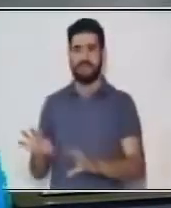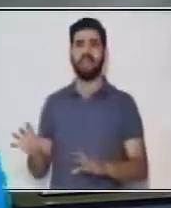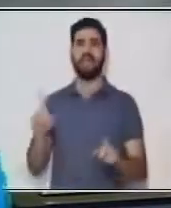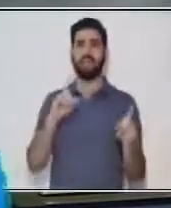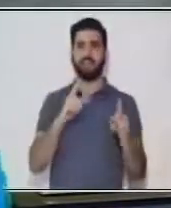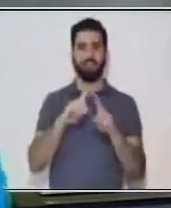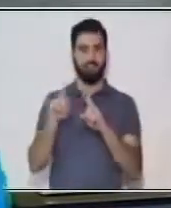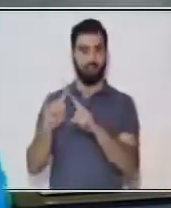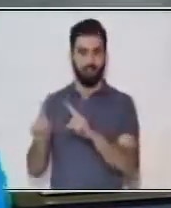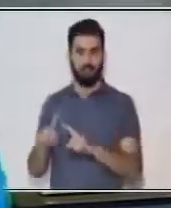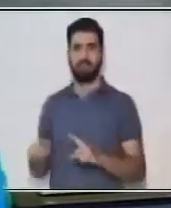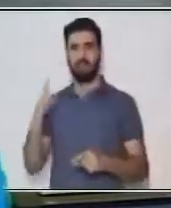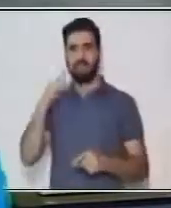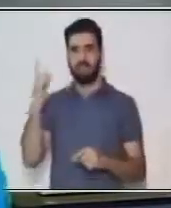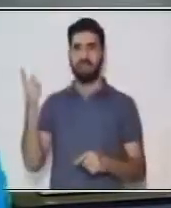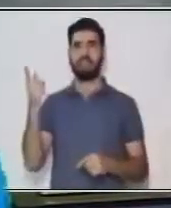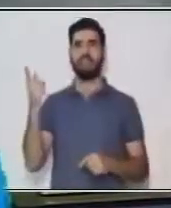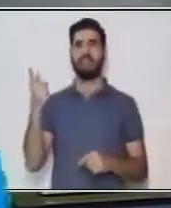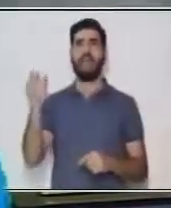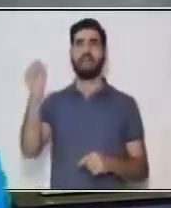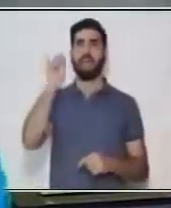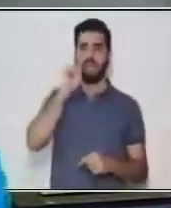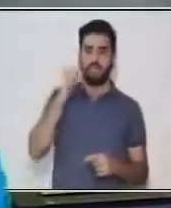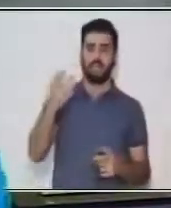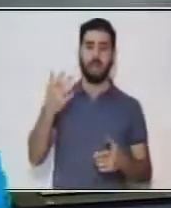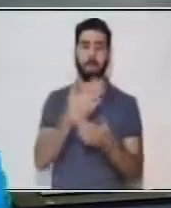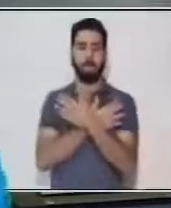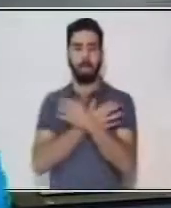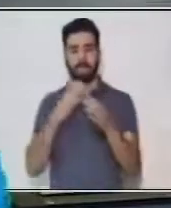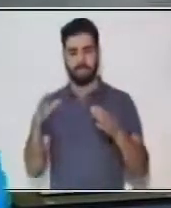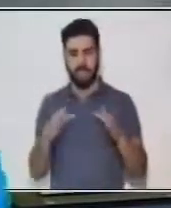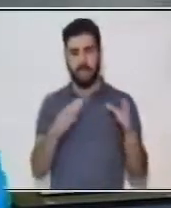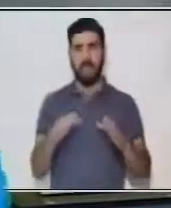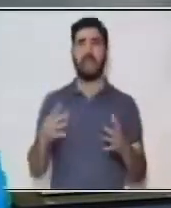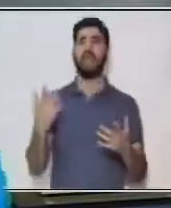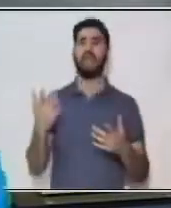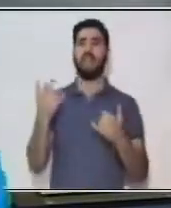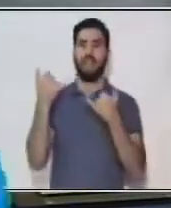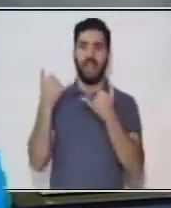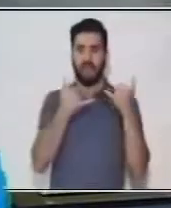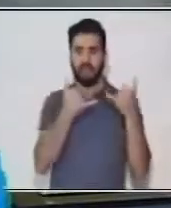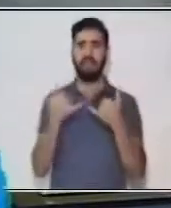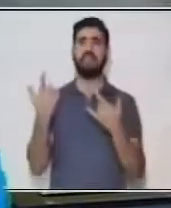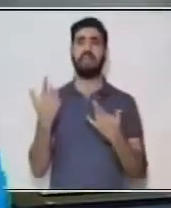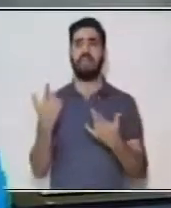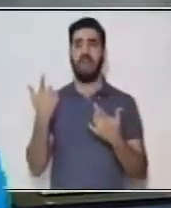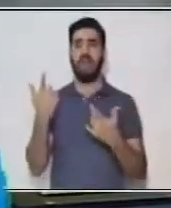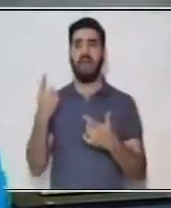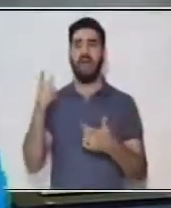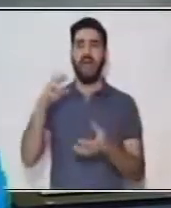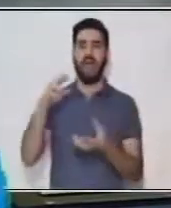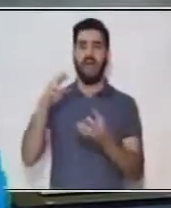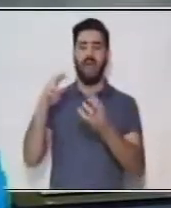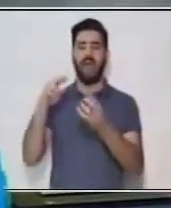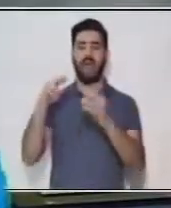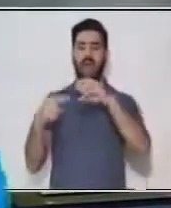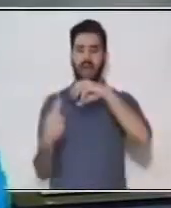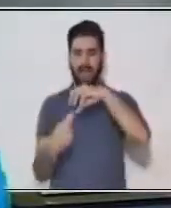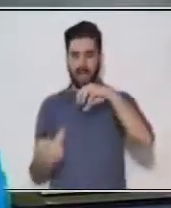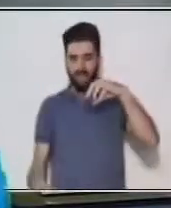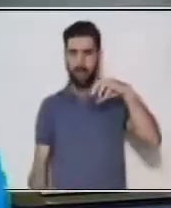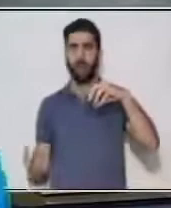rábano, sandía, pastel, zanahoria. Todos estos son sustantivos comunes. Ahora